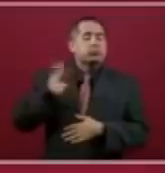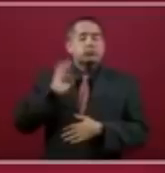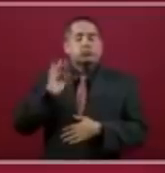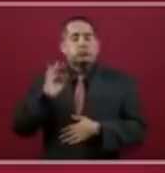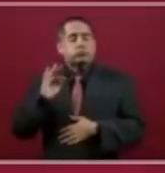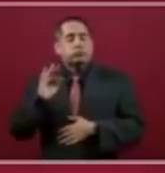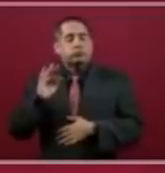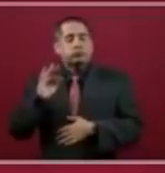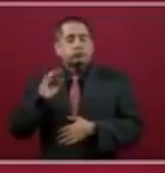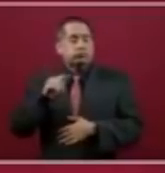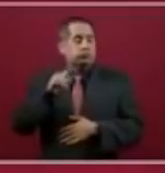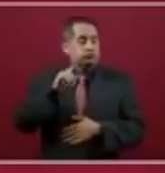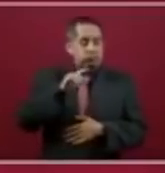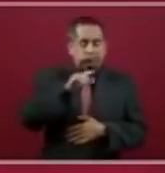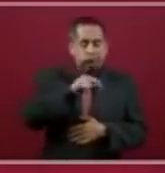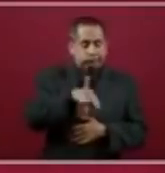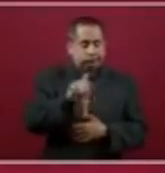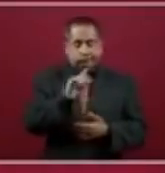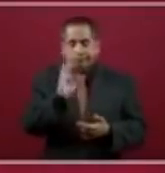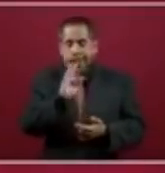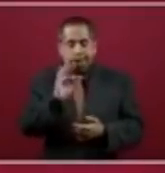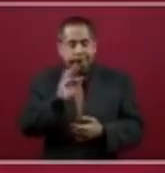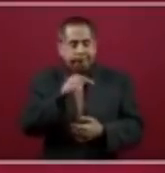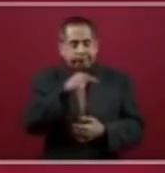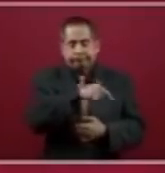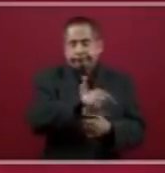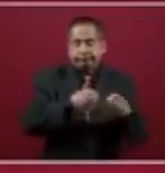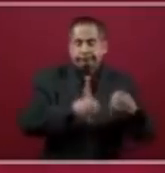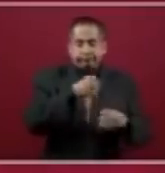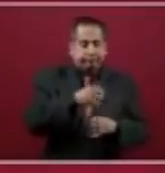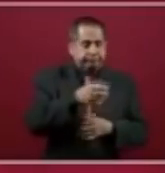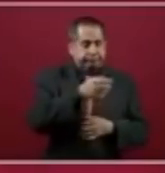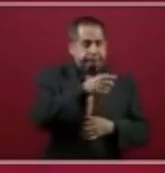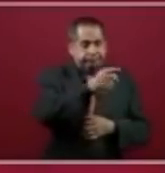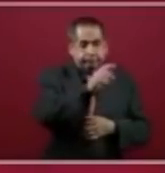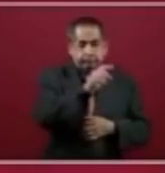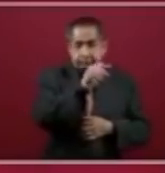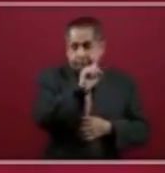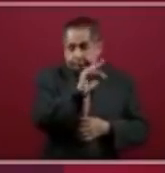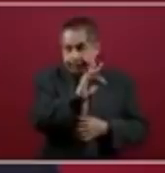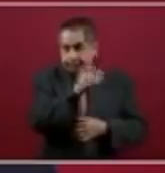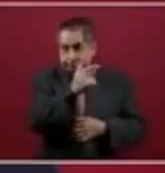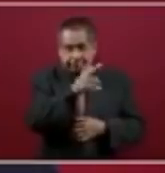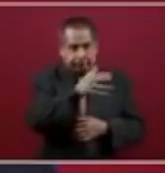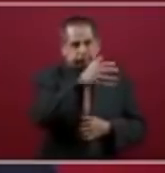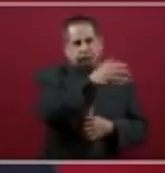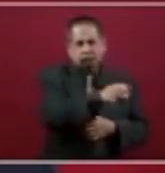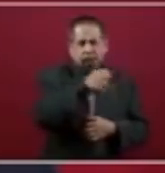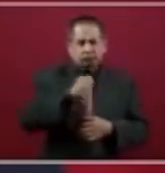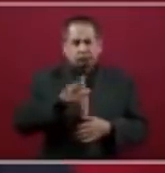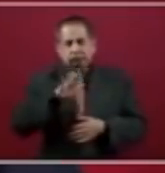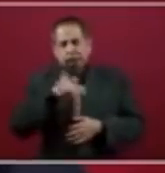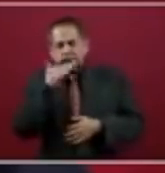una autoridad, de la Fiscalía, a un presunto